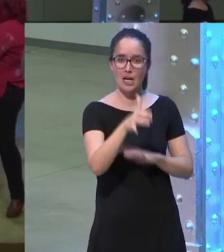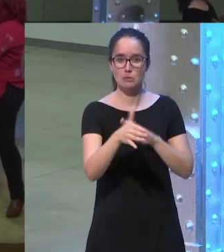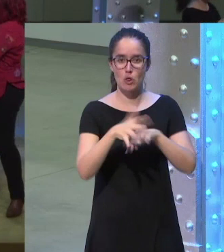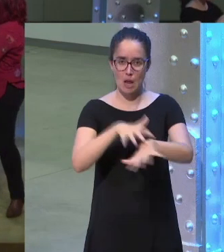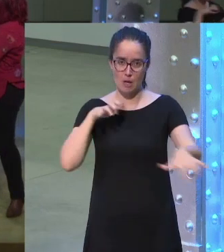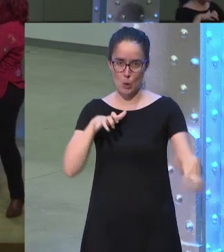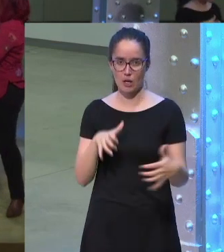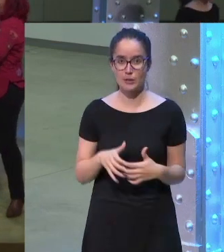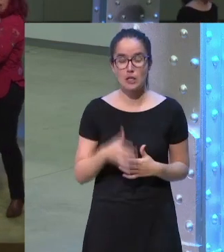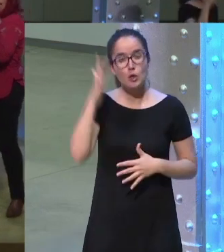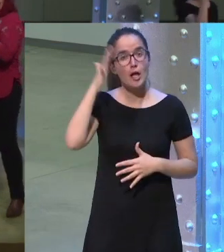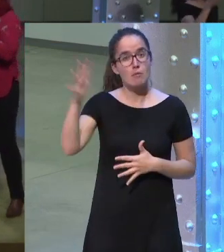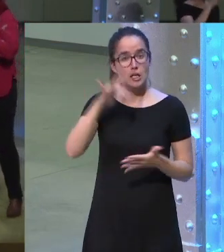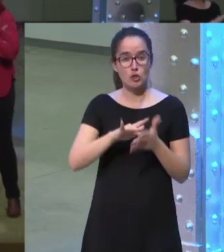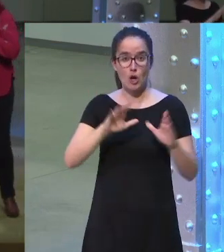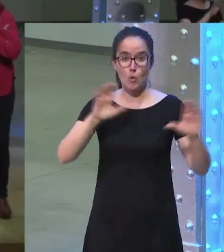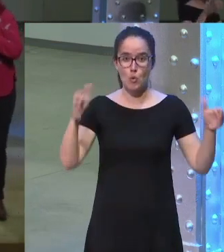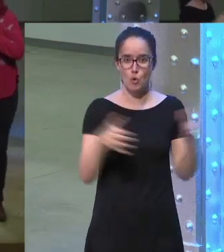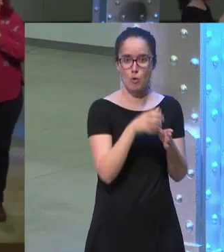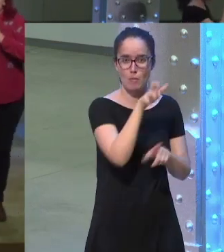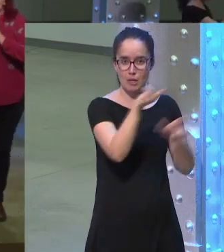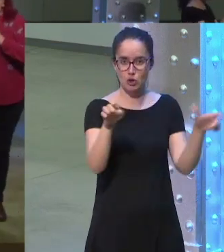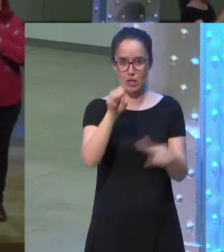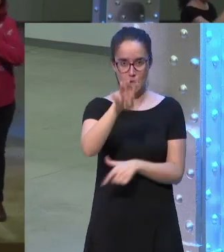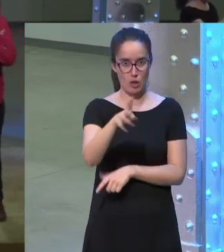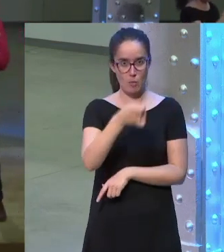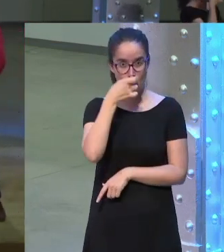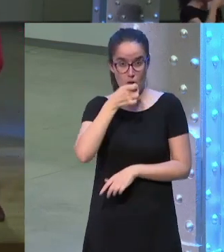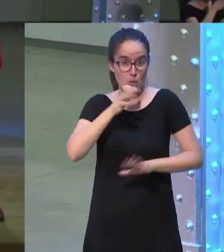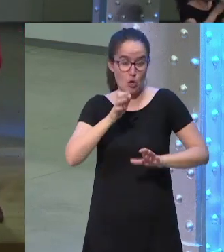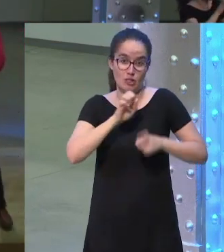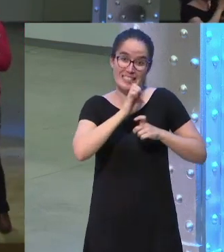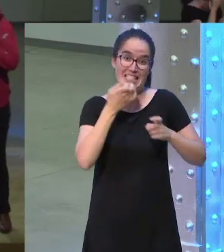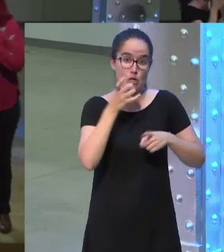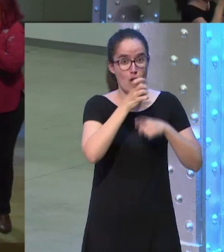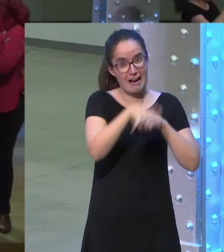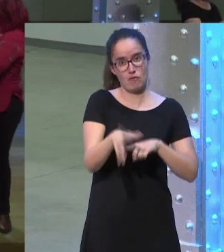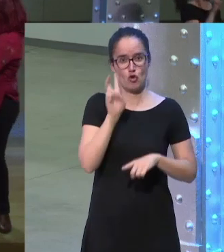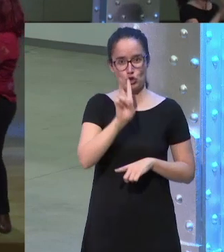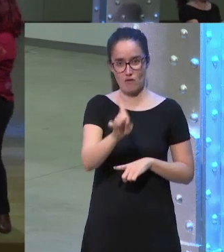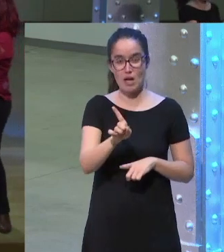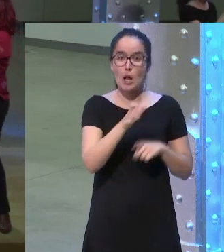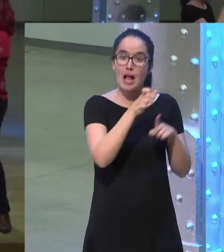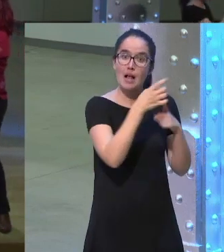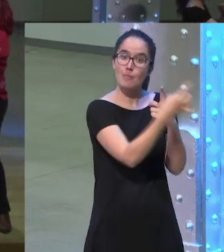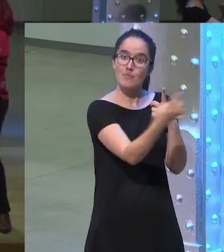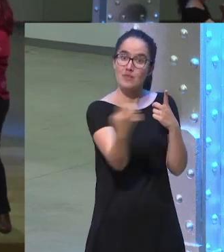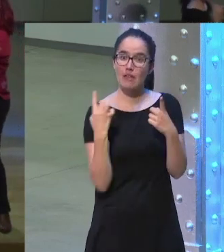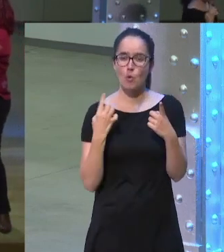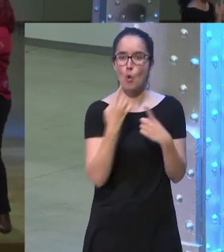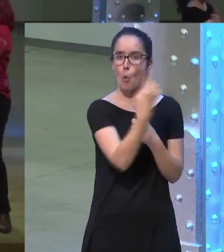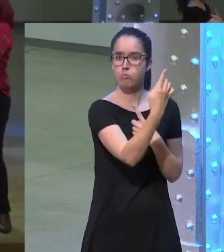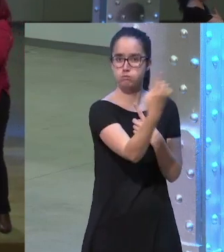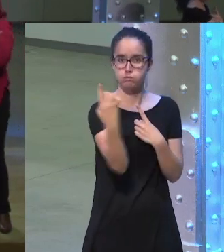mayoría. Imaginaos que son una comunidad de 14 personas, son pocas, pero que si no el grafo no se ve, y que los puntitos representan a 14